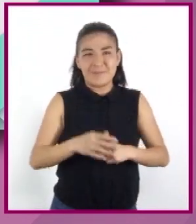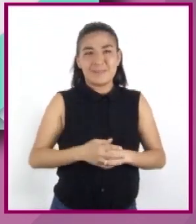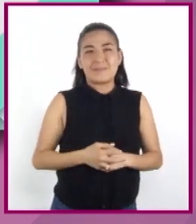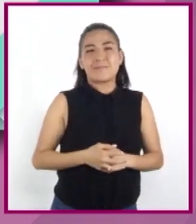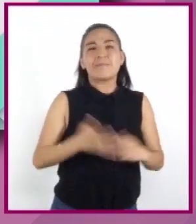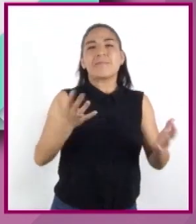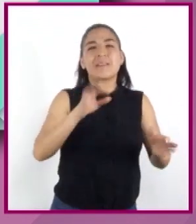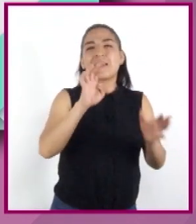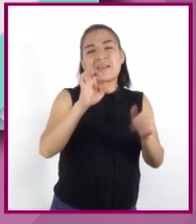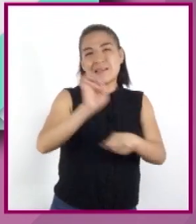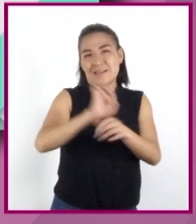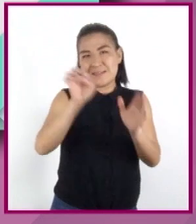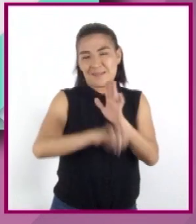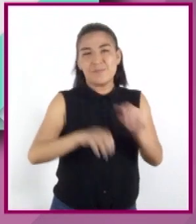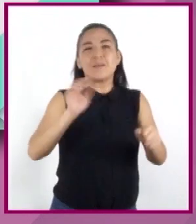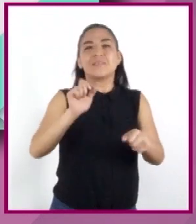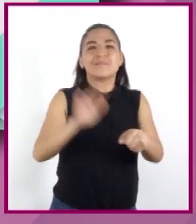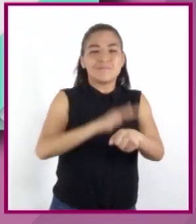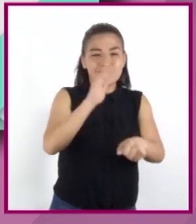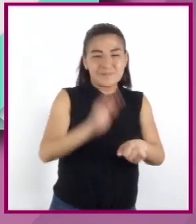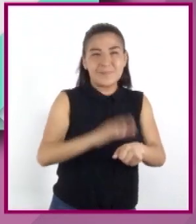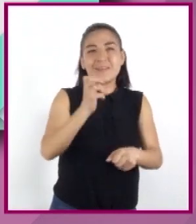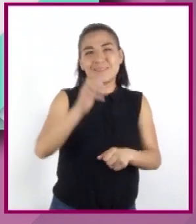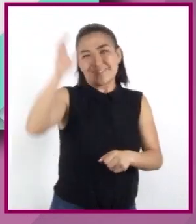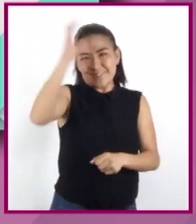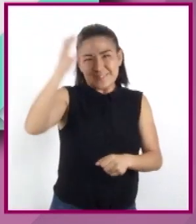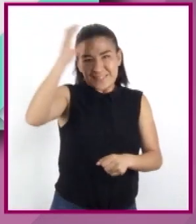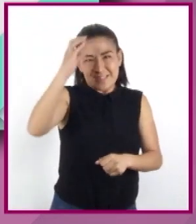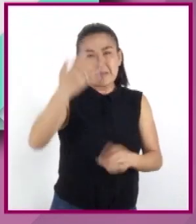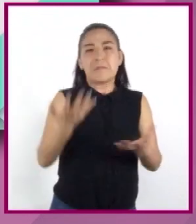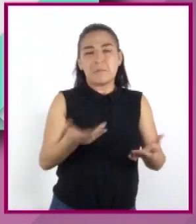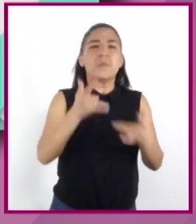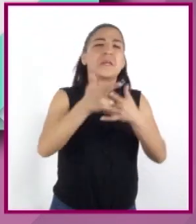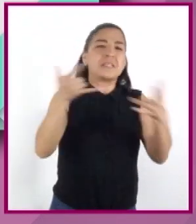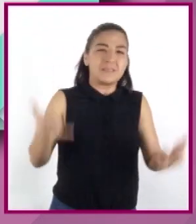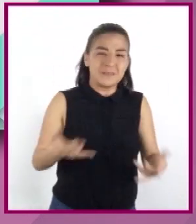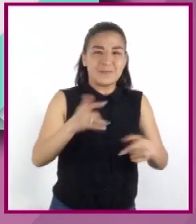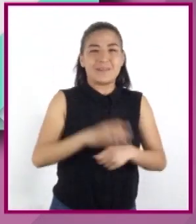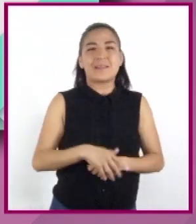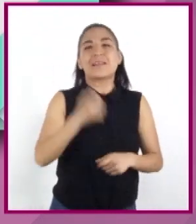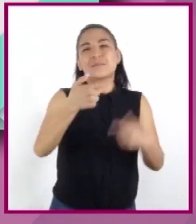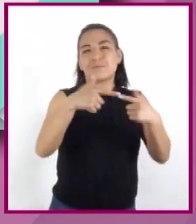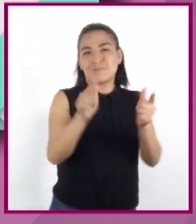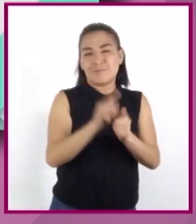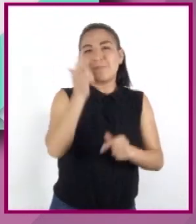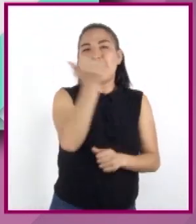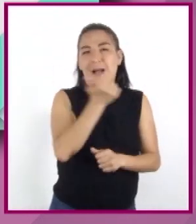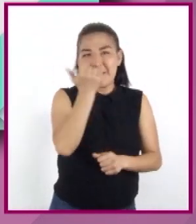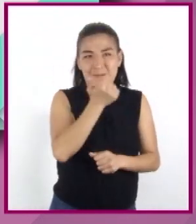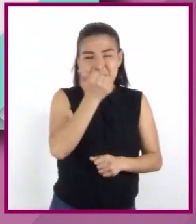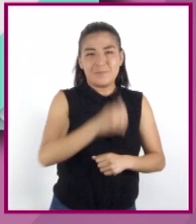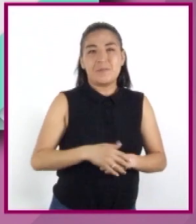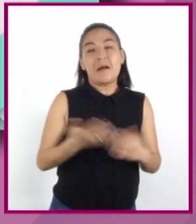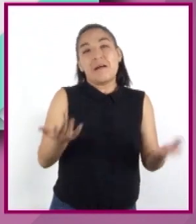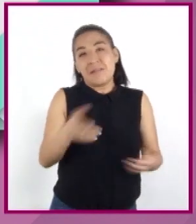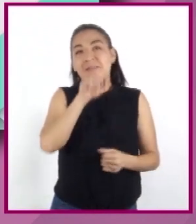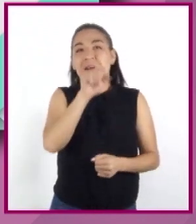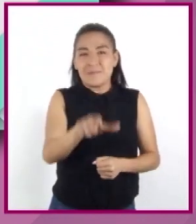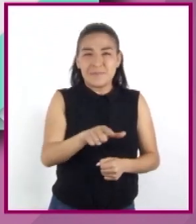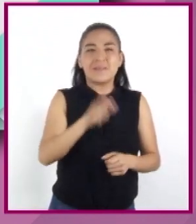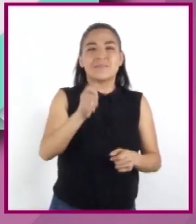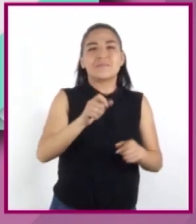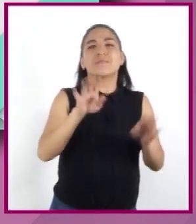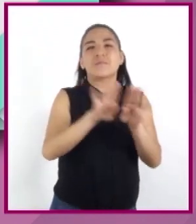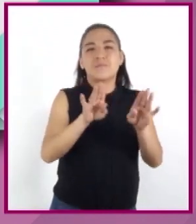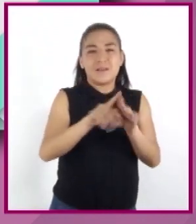las calificaciones obtenidas en la asignatura de ciencias o de historia en un grupo de alumnos. O bien la gráfica